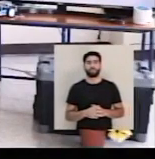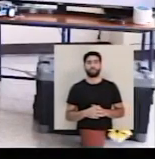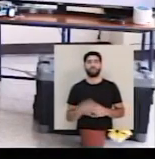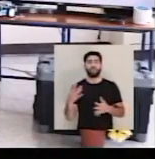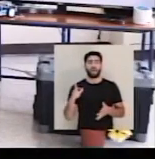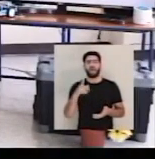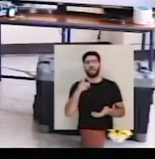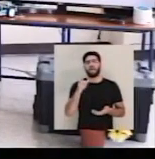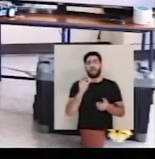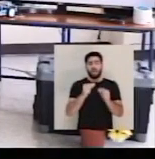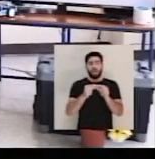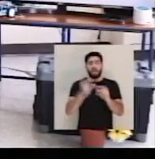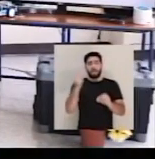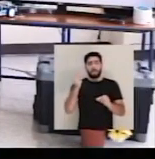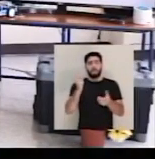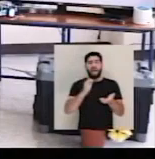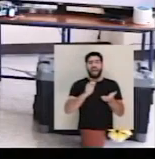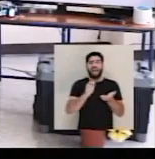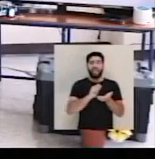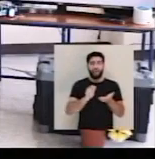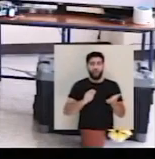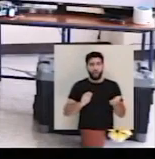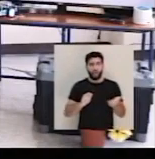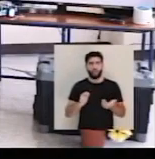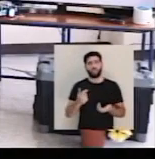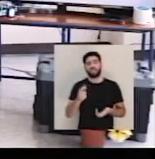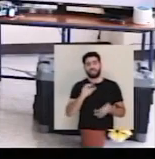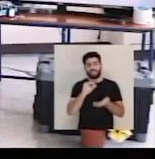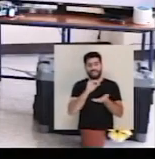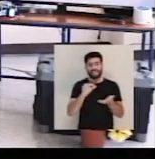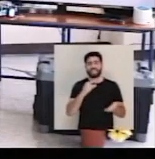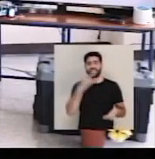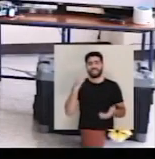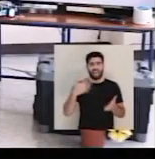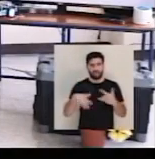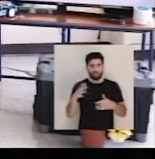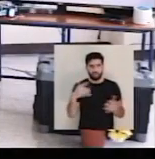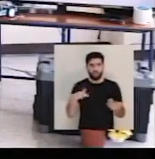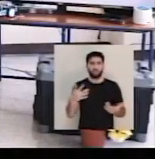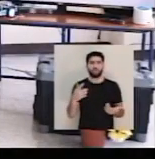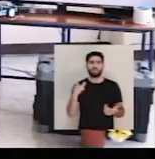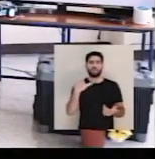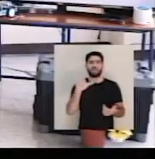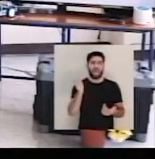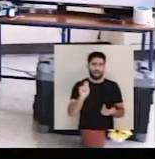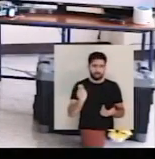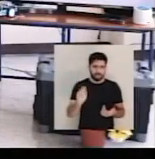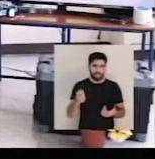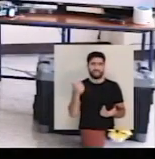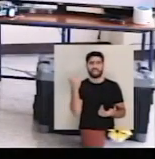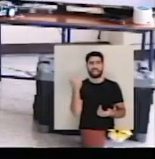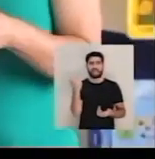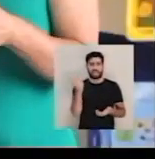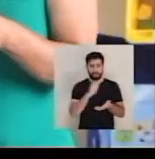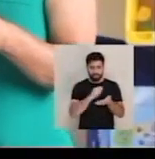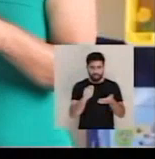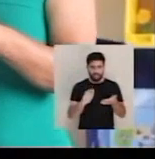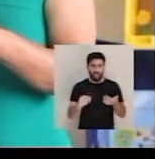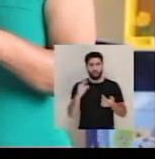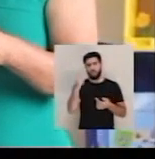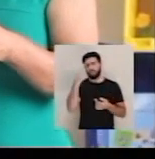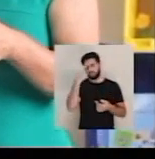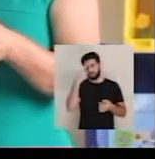Con un marcador, con un lapicero, con un lápiz, con lo que ustedes tengan en su casa. Y lo vamos a puntear,